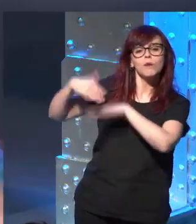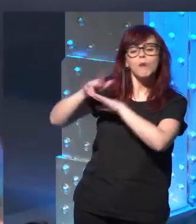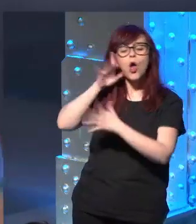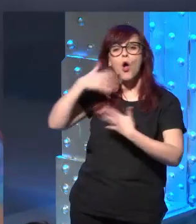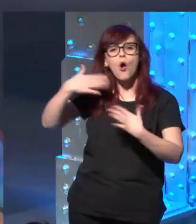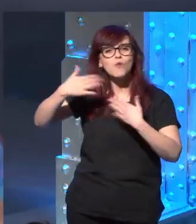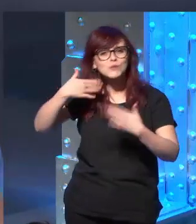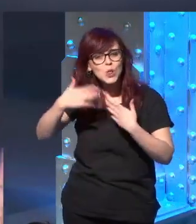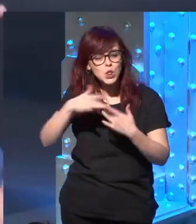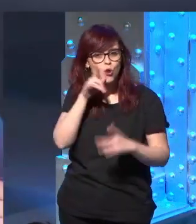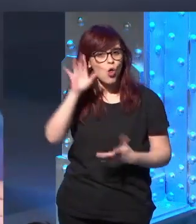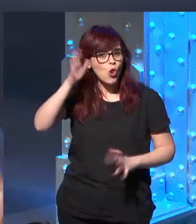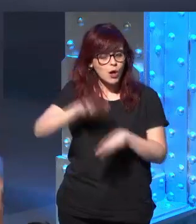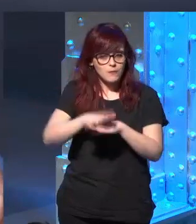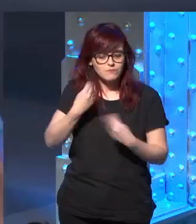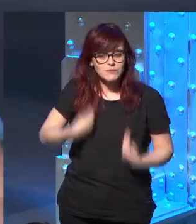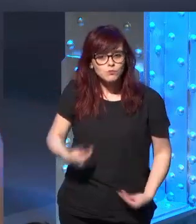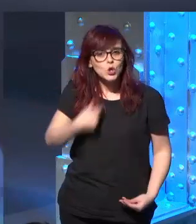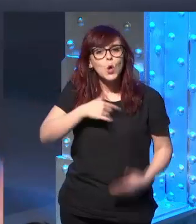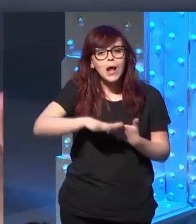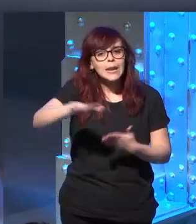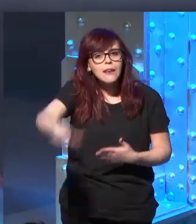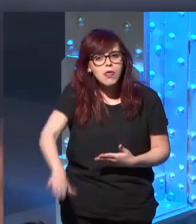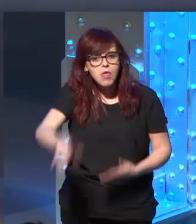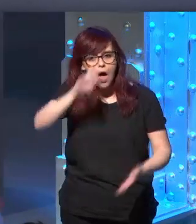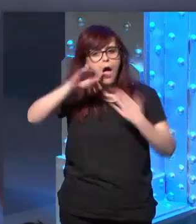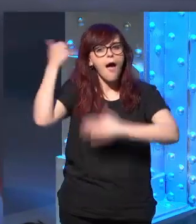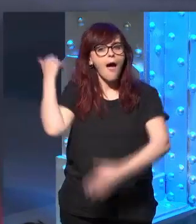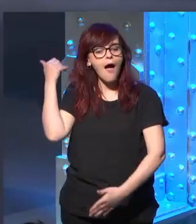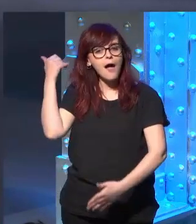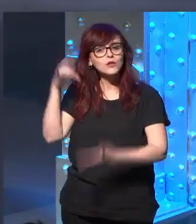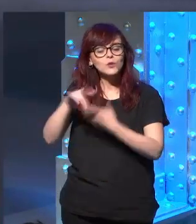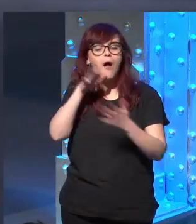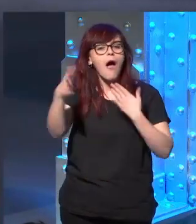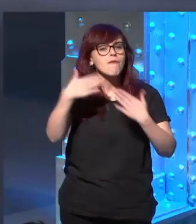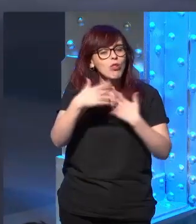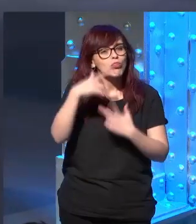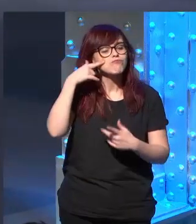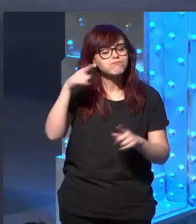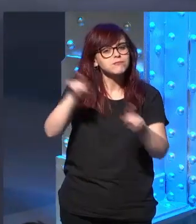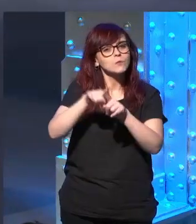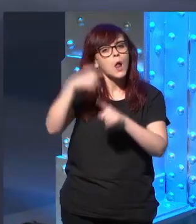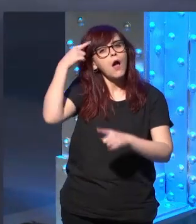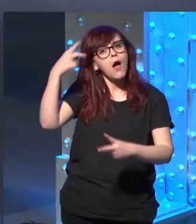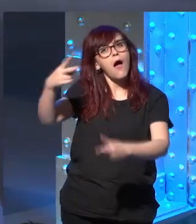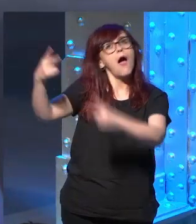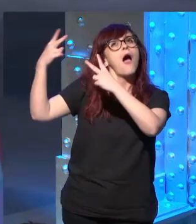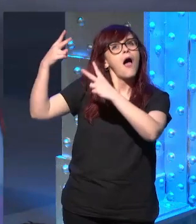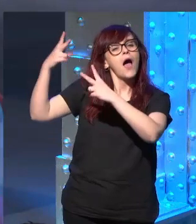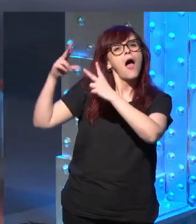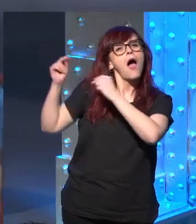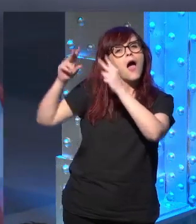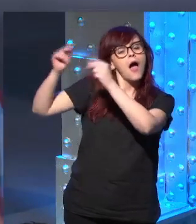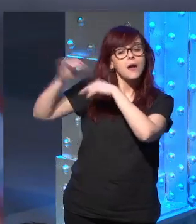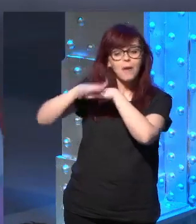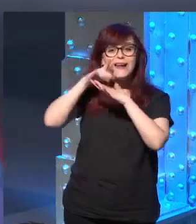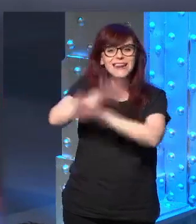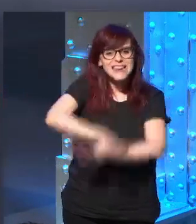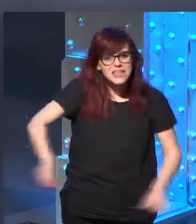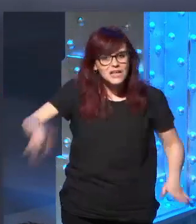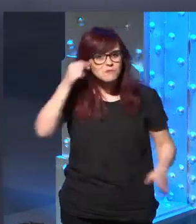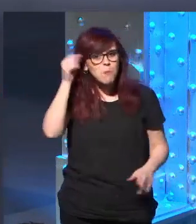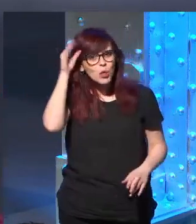tengo siempre conmigo misma, es con la niña que fui, ¿no? Estoy constantemente conversando con ella y pensaba que escribiendo mi libro Las niñas prodigio eso